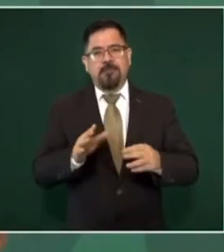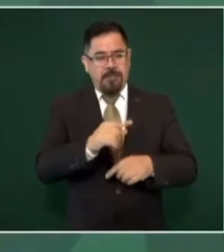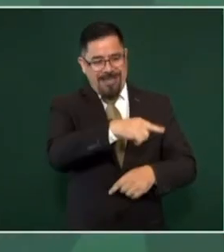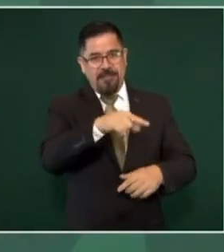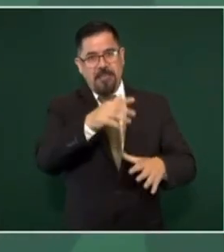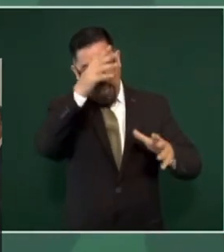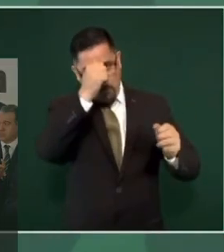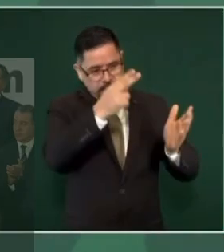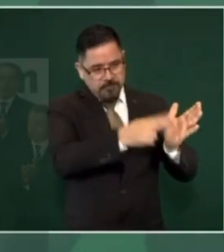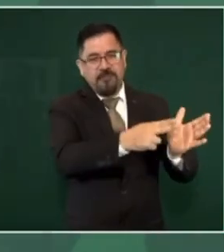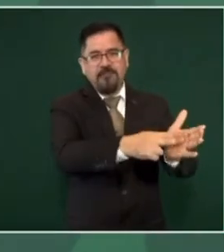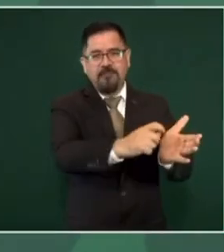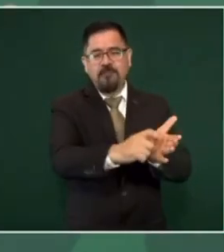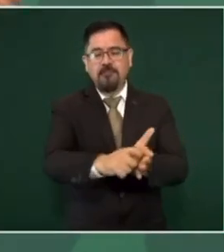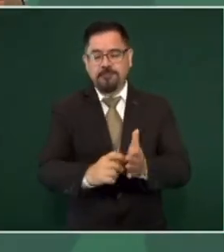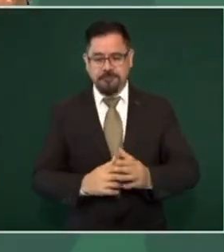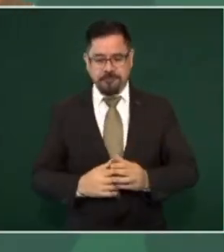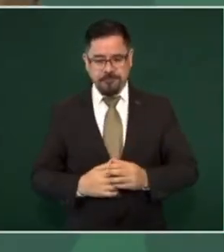acuerdo